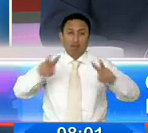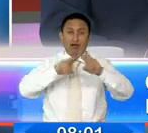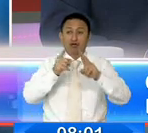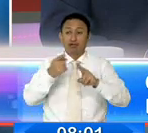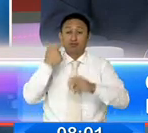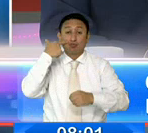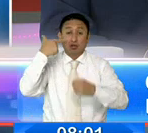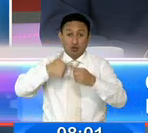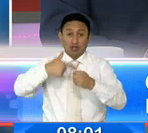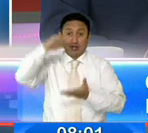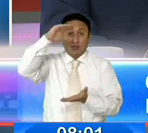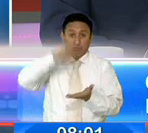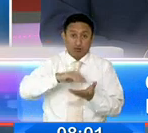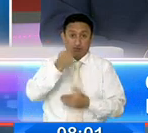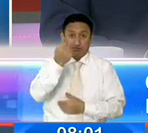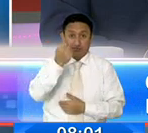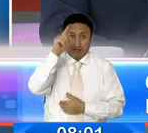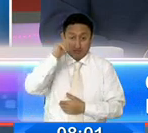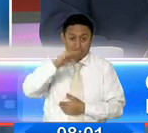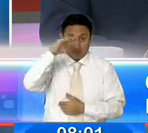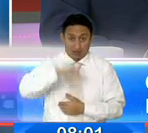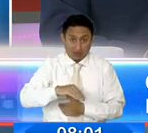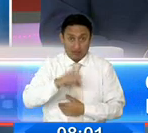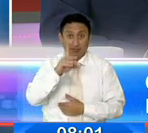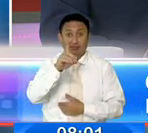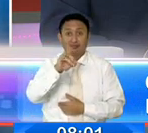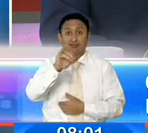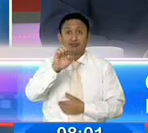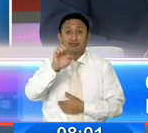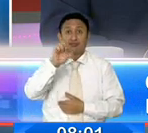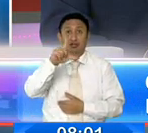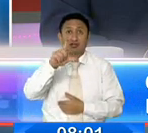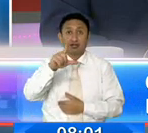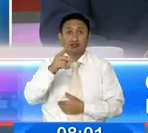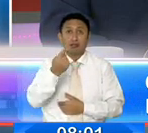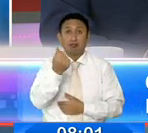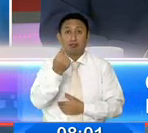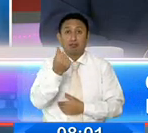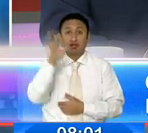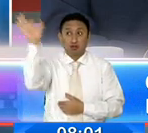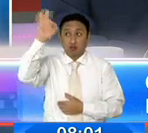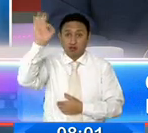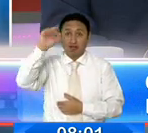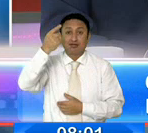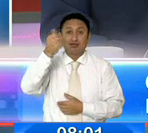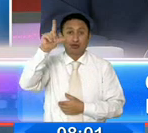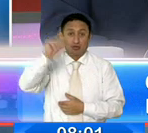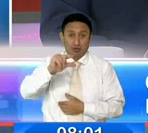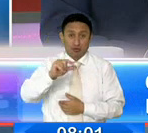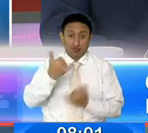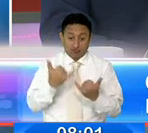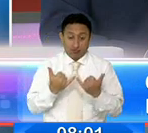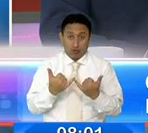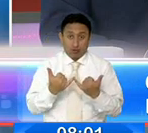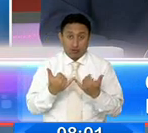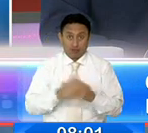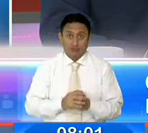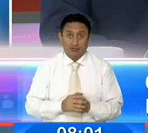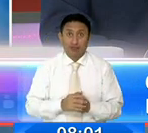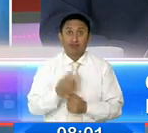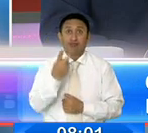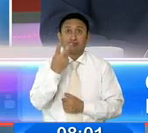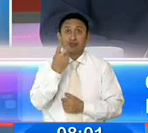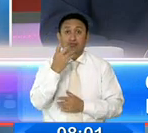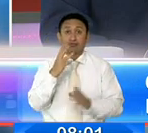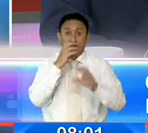combustibles, gasolina, diésel. Estamos con precios, perdón, tarifas eléctricas rebajadas. Desde hoy a las 12 de la